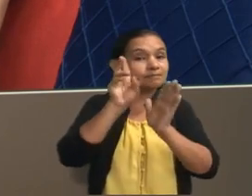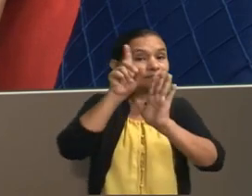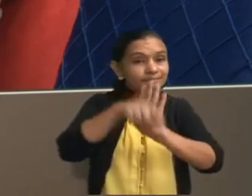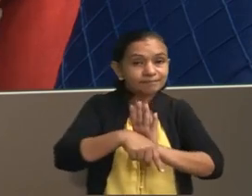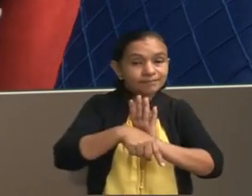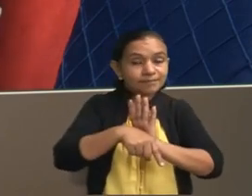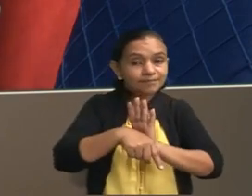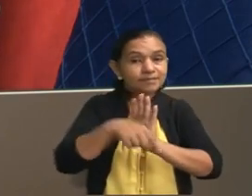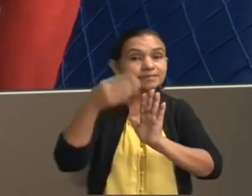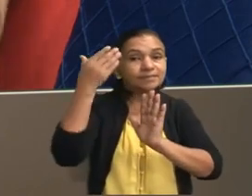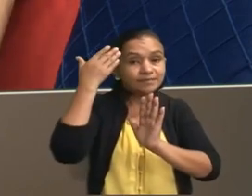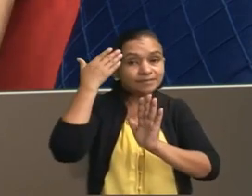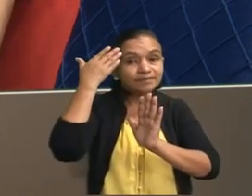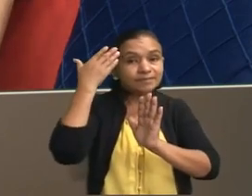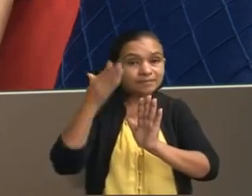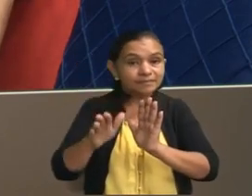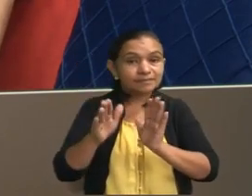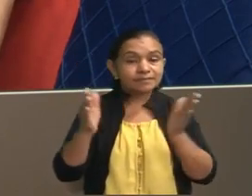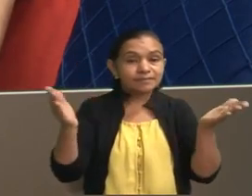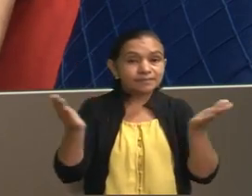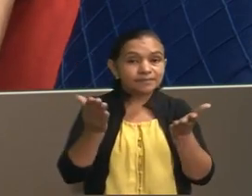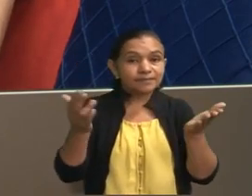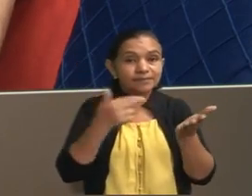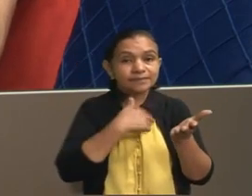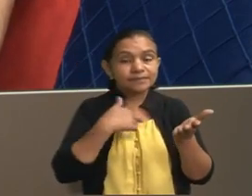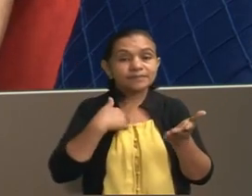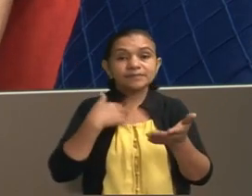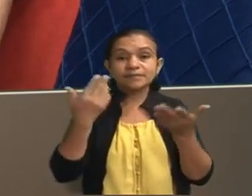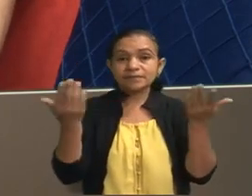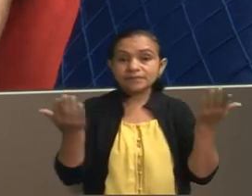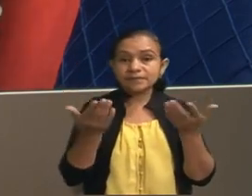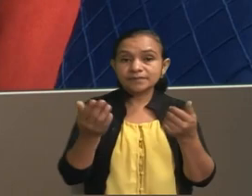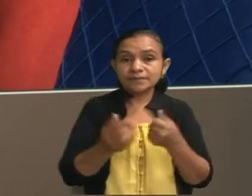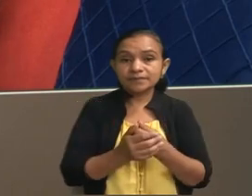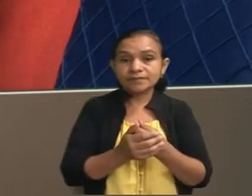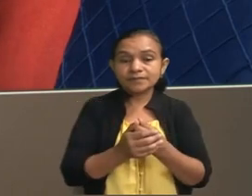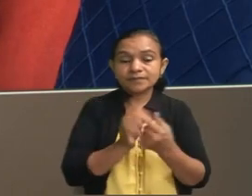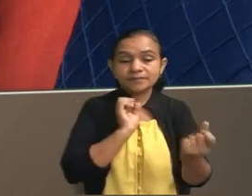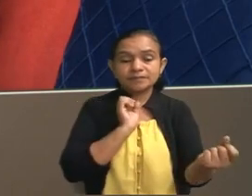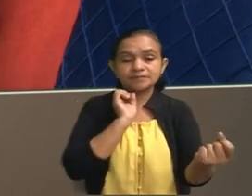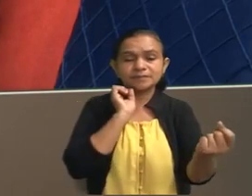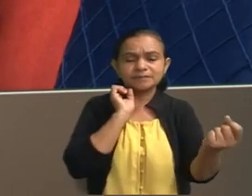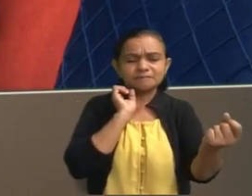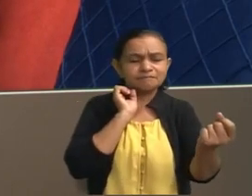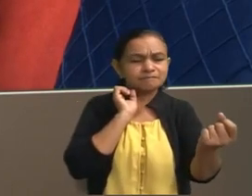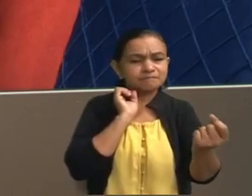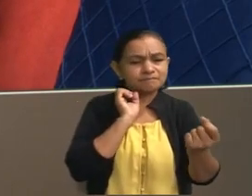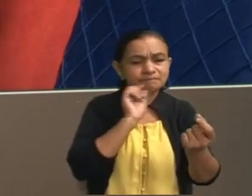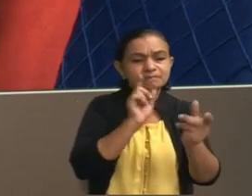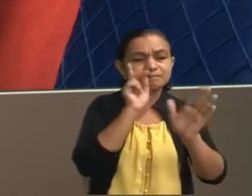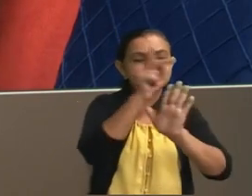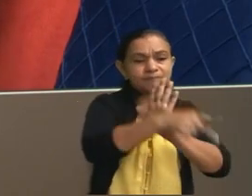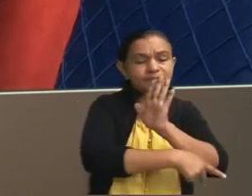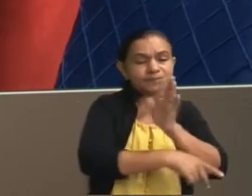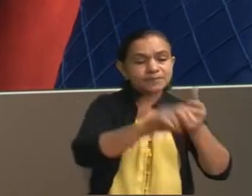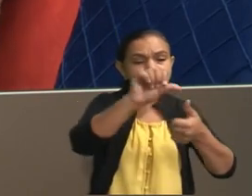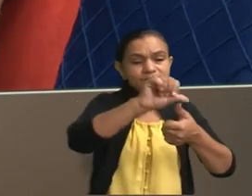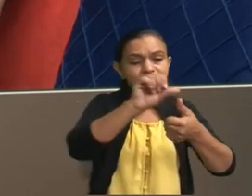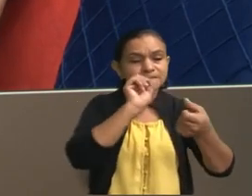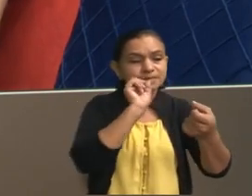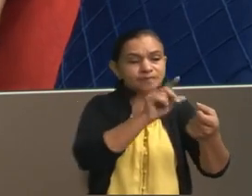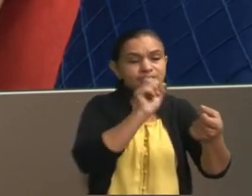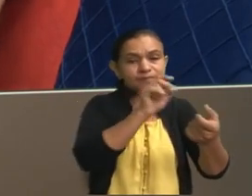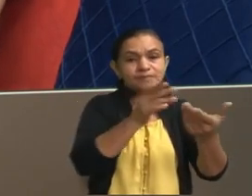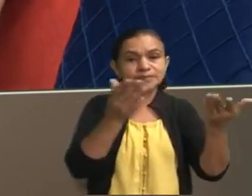vamos a saber el tipo del terremoto que fue. Enviamos esta información primero a los países.